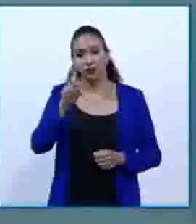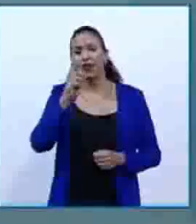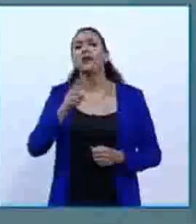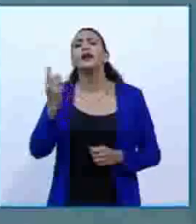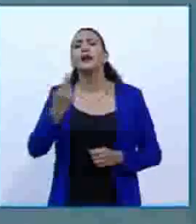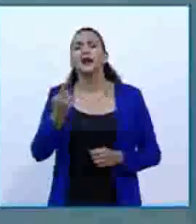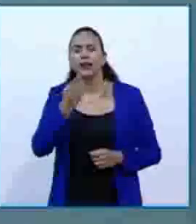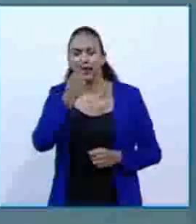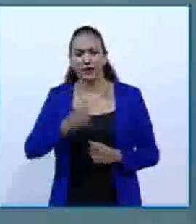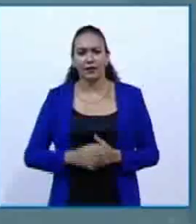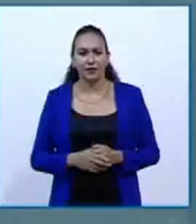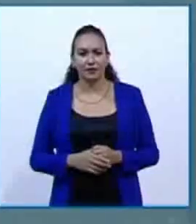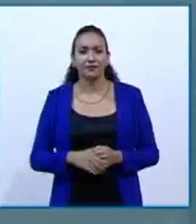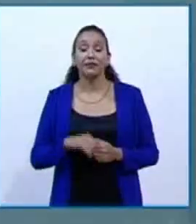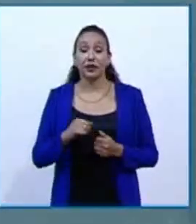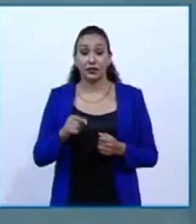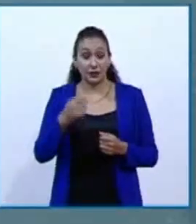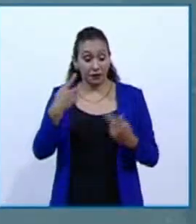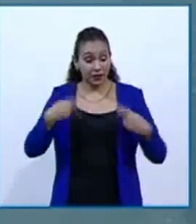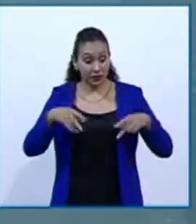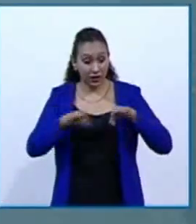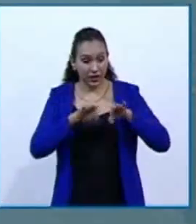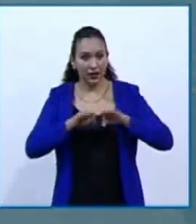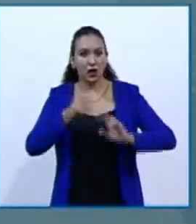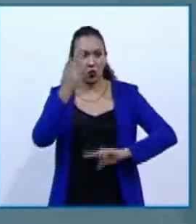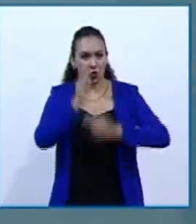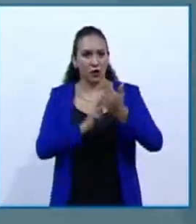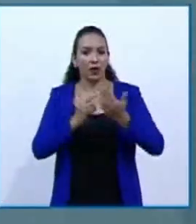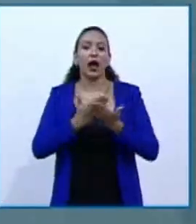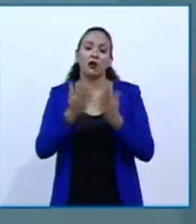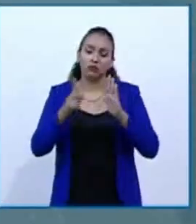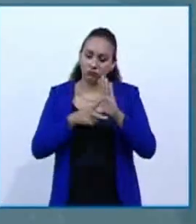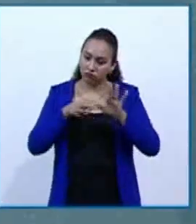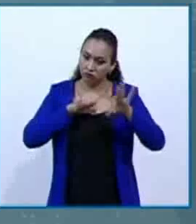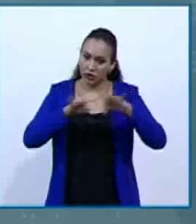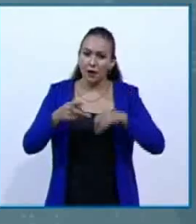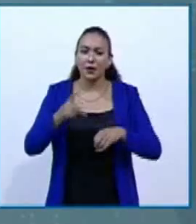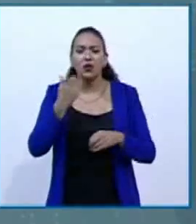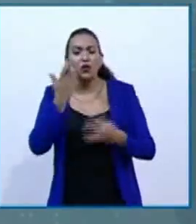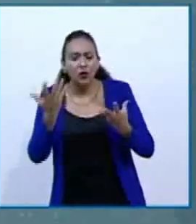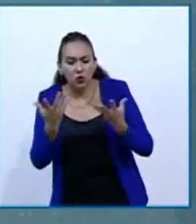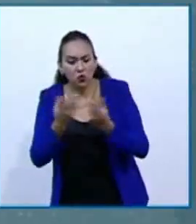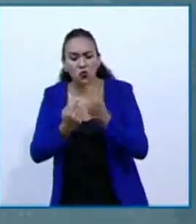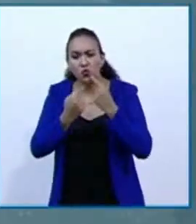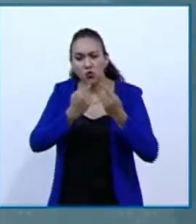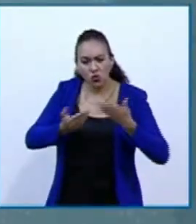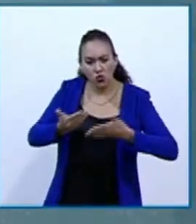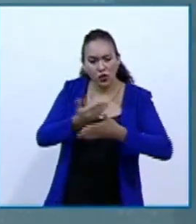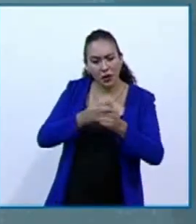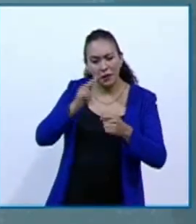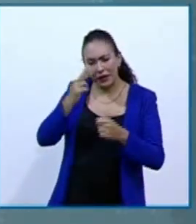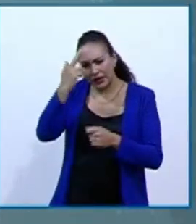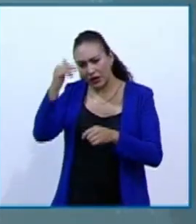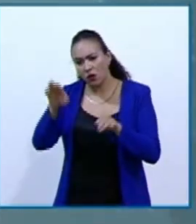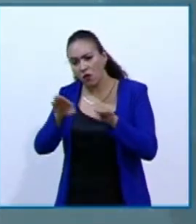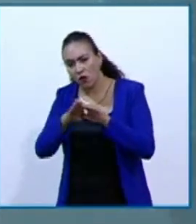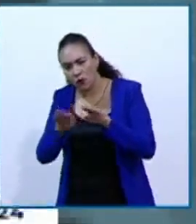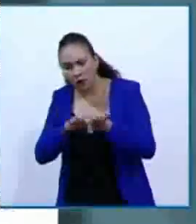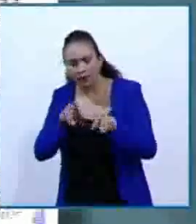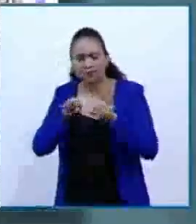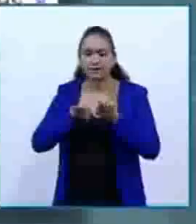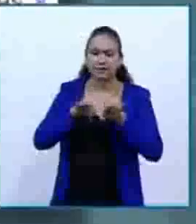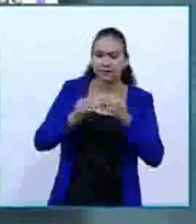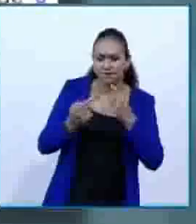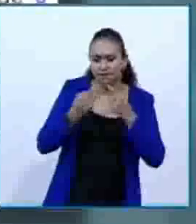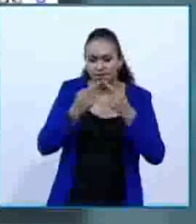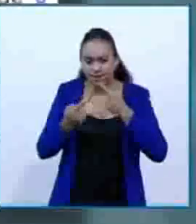para levantar la suspensión de actividades establecer una mesa de diálogo con el Consejo de la Judicatura Federal con el fin de establecer mecanismos